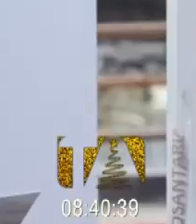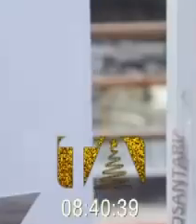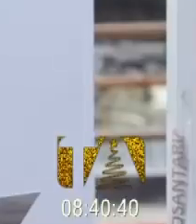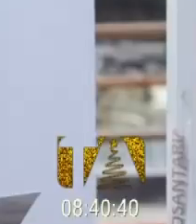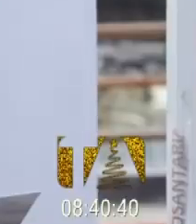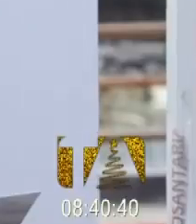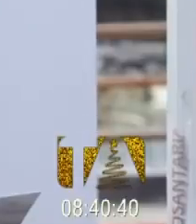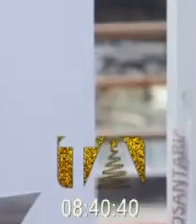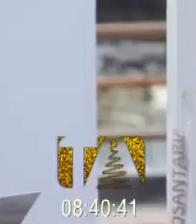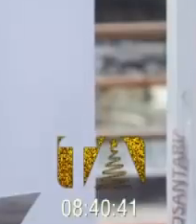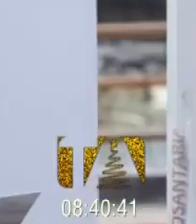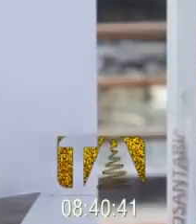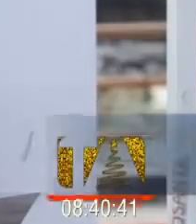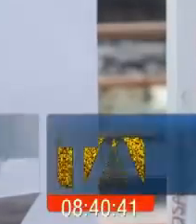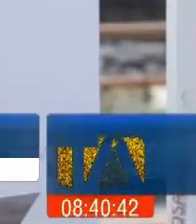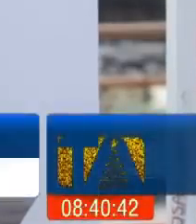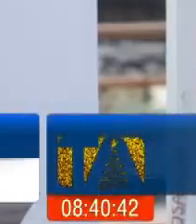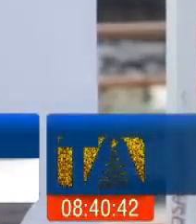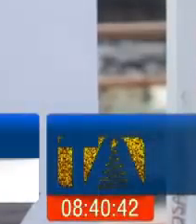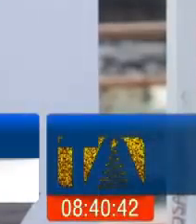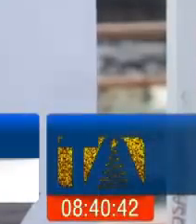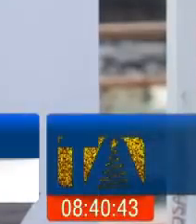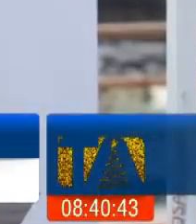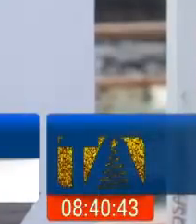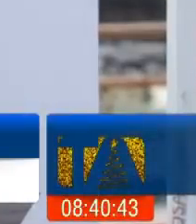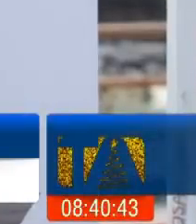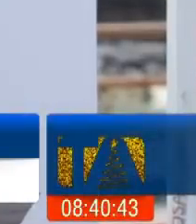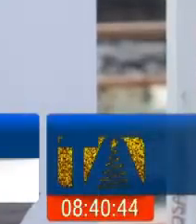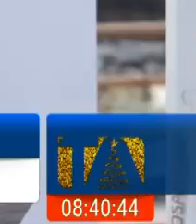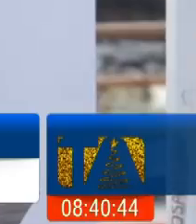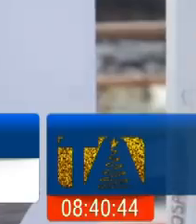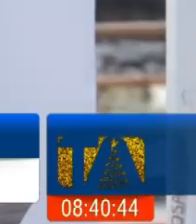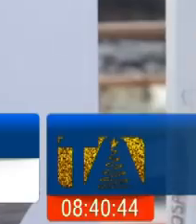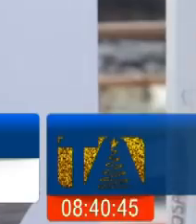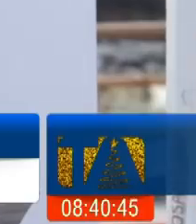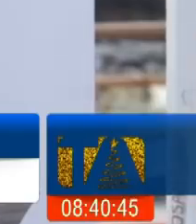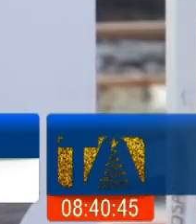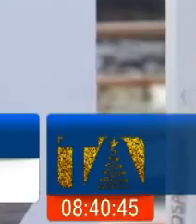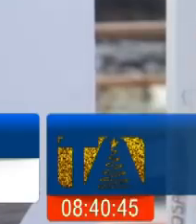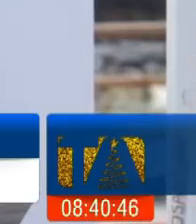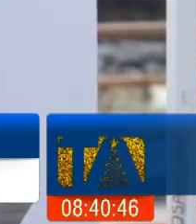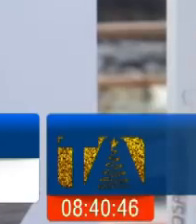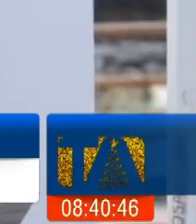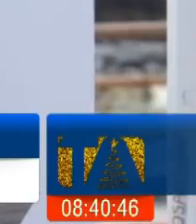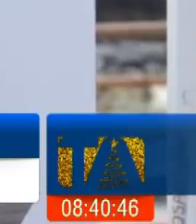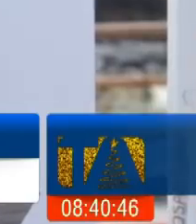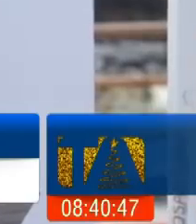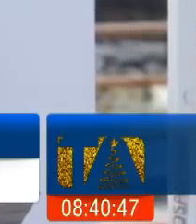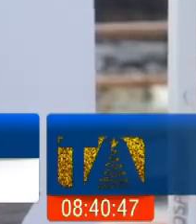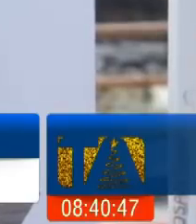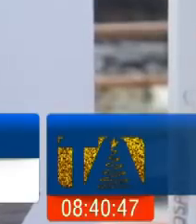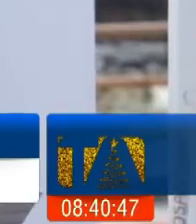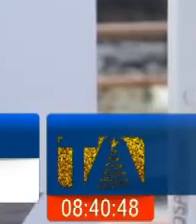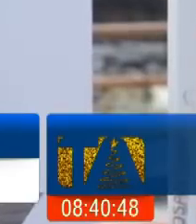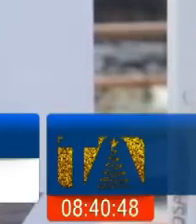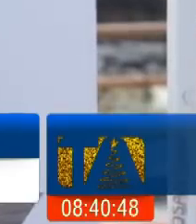Es brindarles un servicio de calidad. Tenemos que hacer los controles, así lo demanda la ley y así